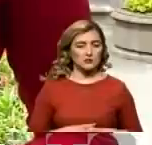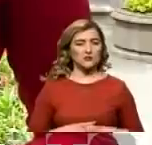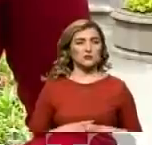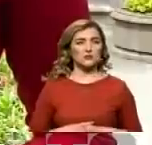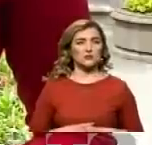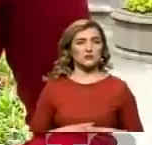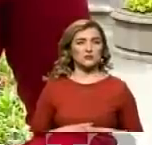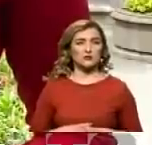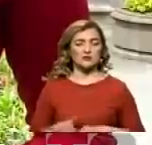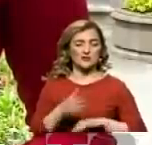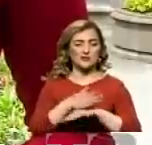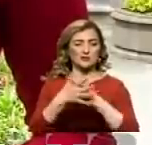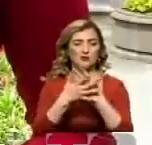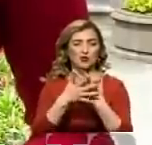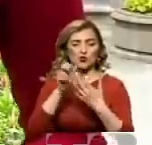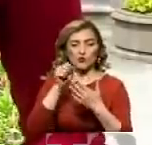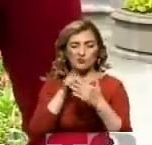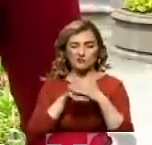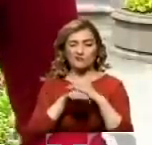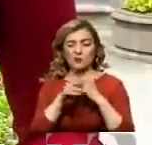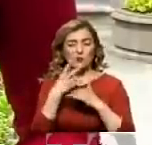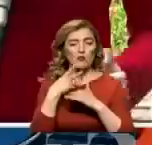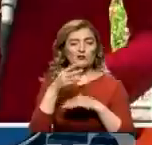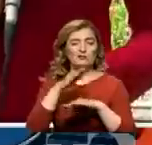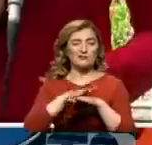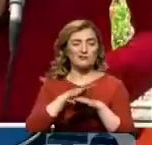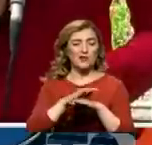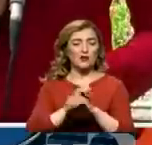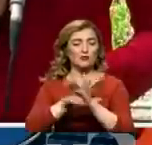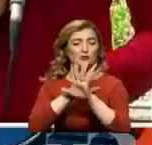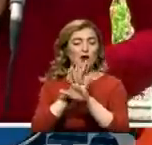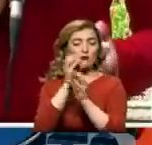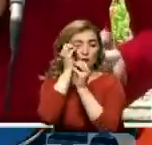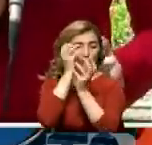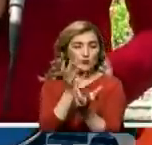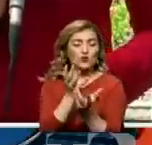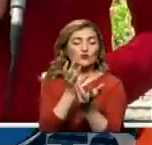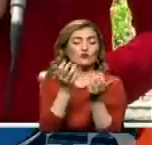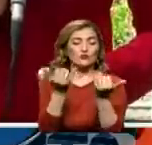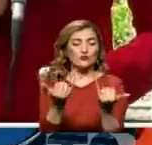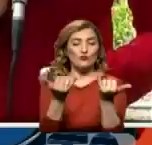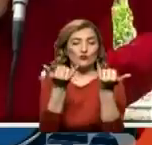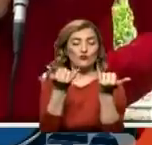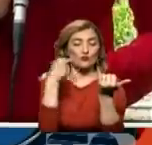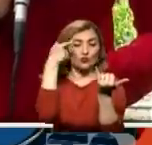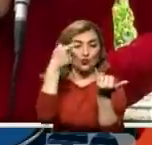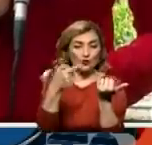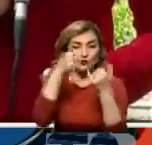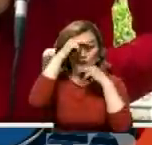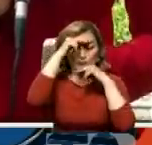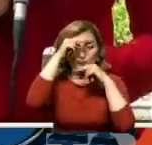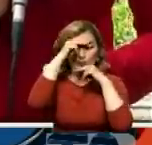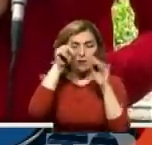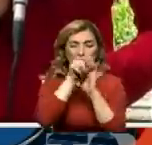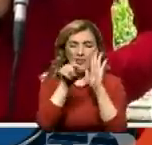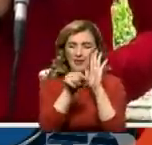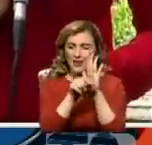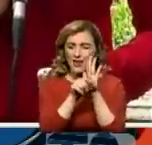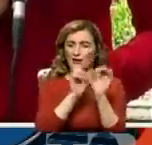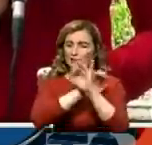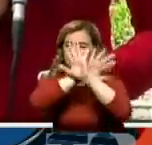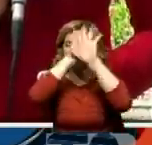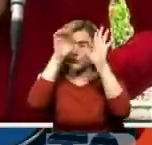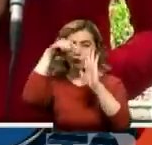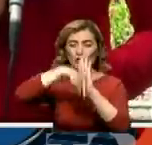tienen algún antecedente penal. Esta es la información que podemos llevarles por el momento, pero en nuestra próxima emisión tenemos más detalles